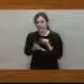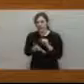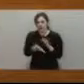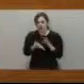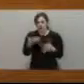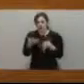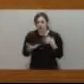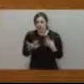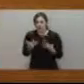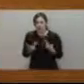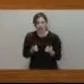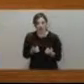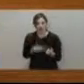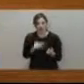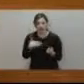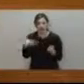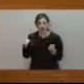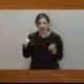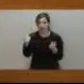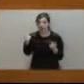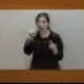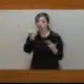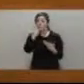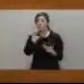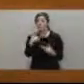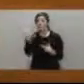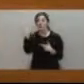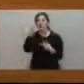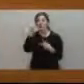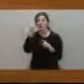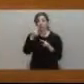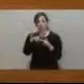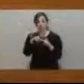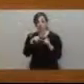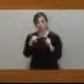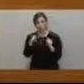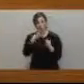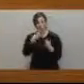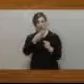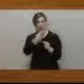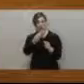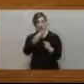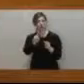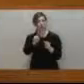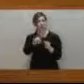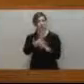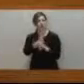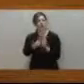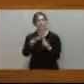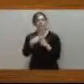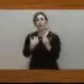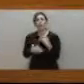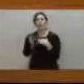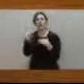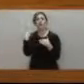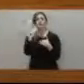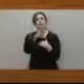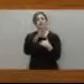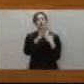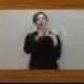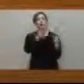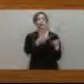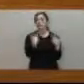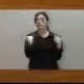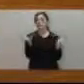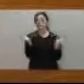queriendo sacar al actual presidente del Principado. Ya les he oído decir que no, que esto es de antes, que como si ustedes no tuvieran nada que ver.